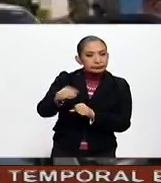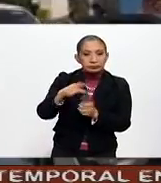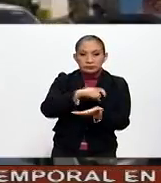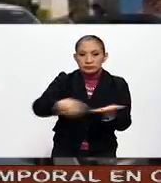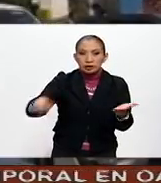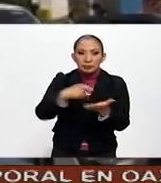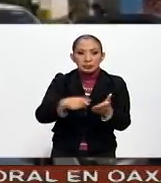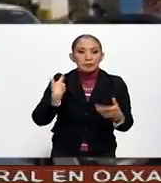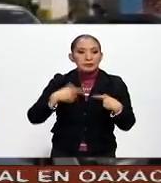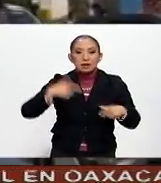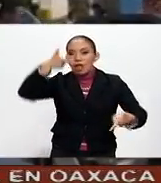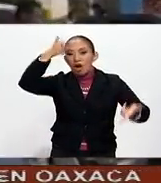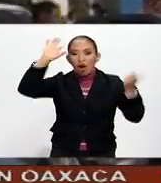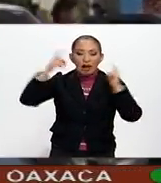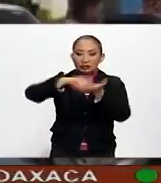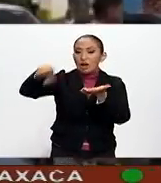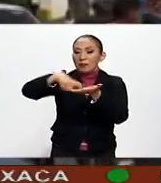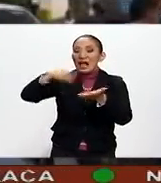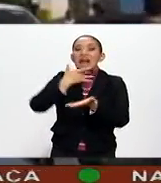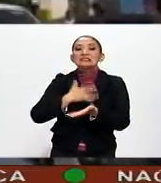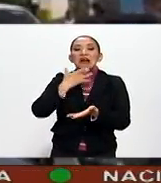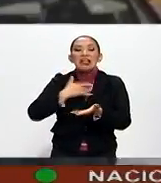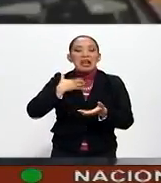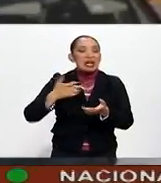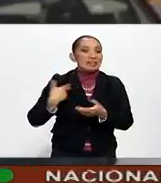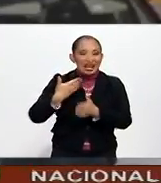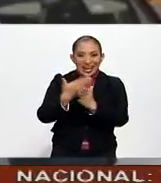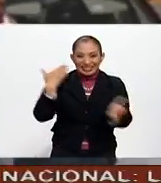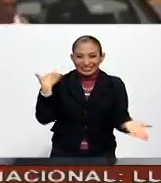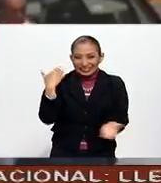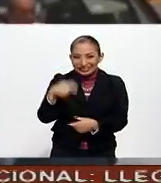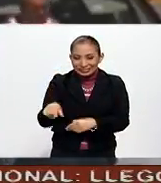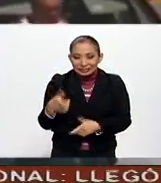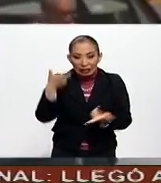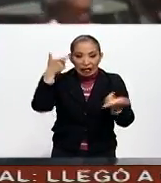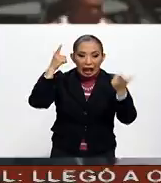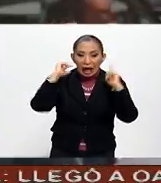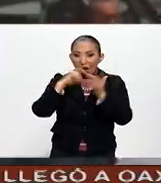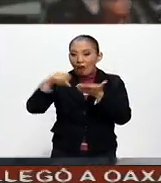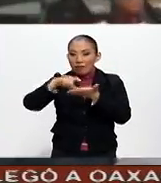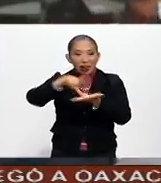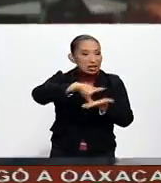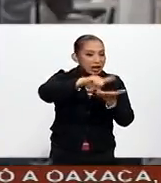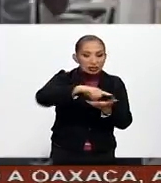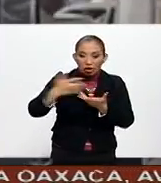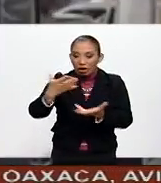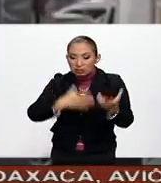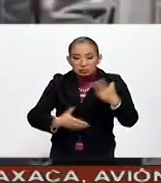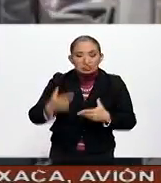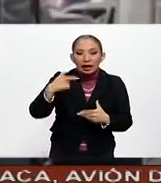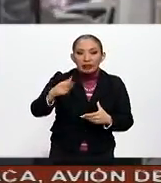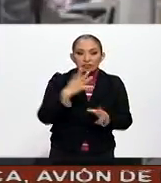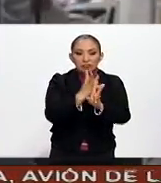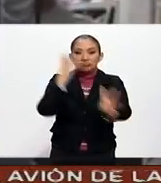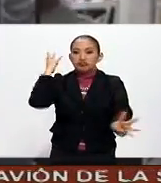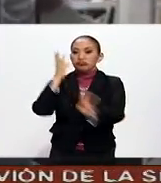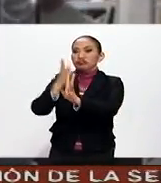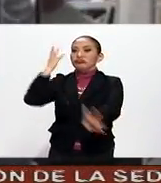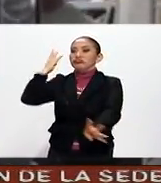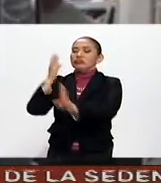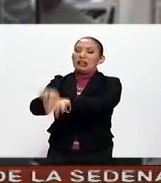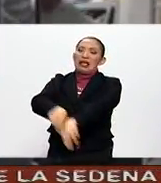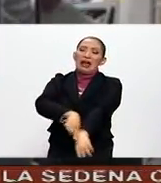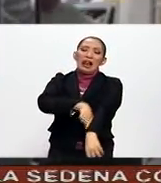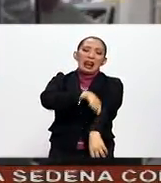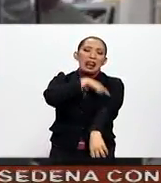de pánico que hubo en los días anteriores y precisamente que ocasionaba filas